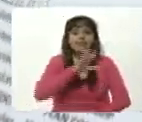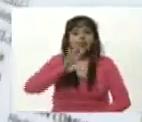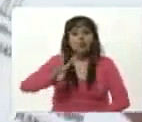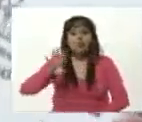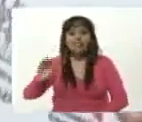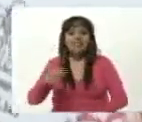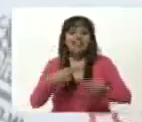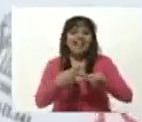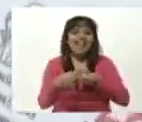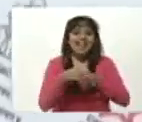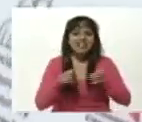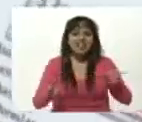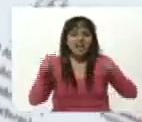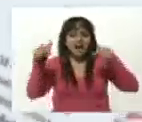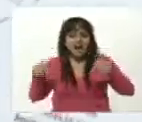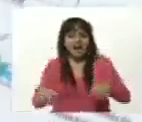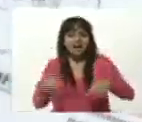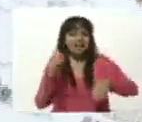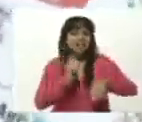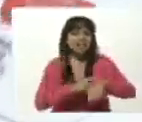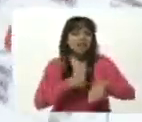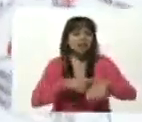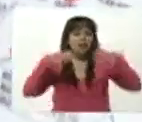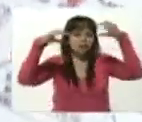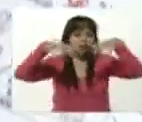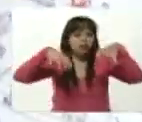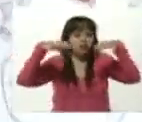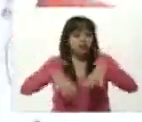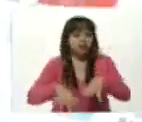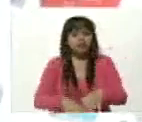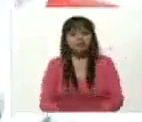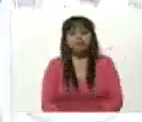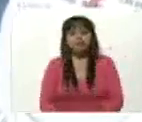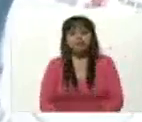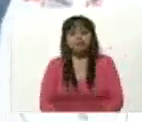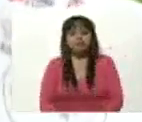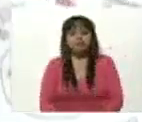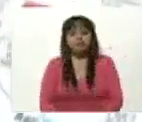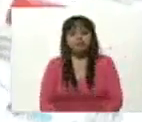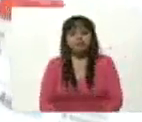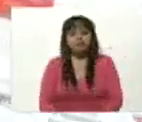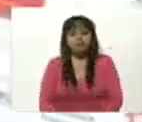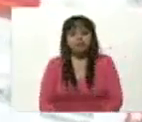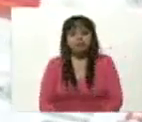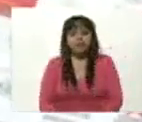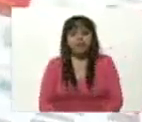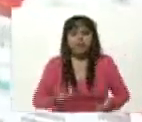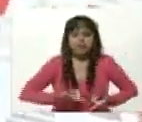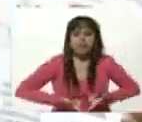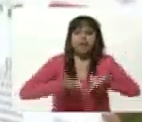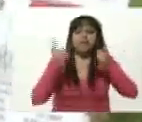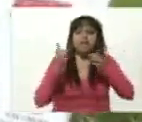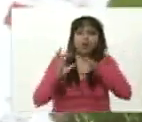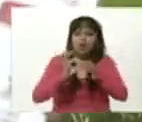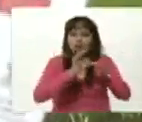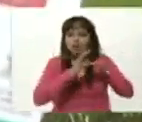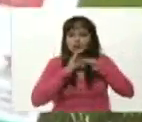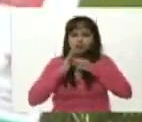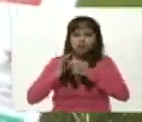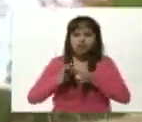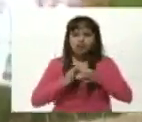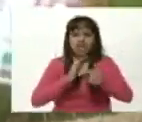232.540 hectáreas en este ciclo de invierno, que además permite entonces la unión de todas las